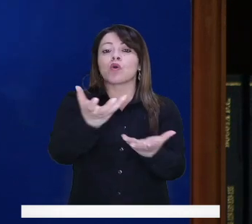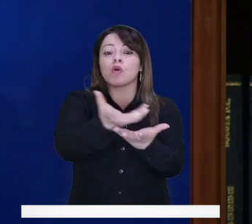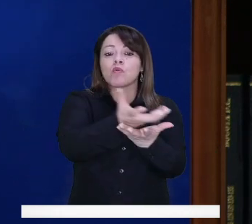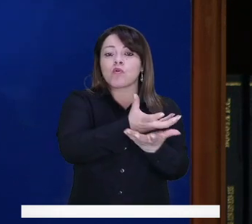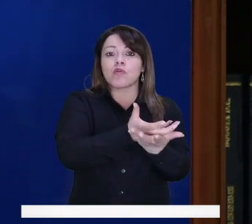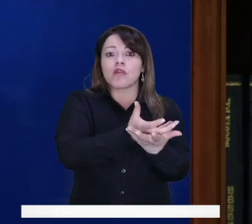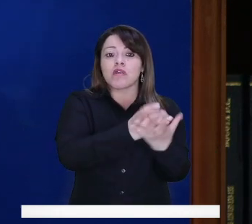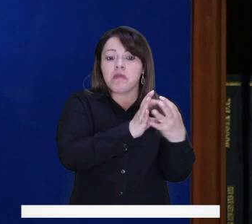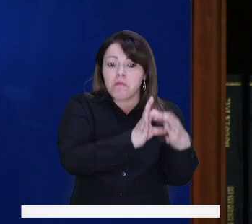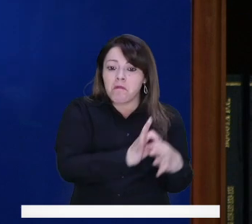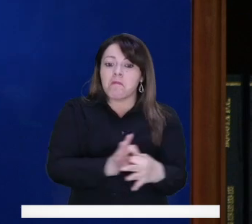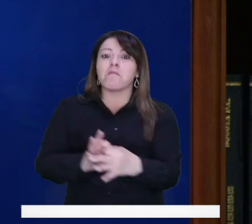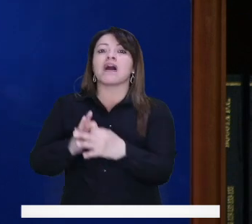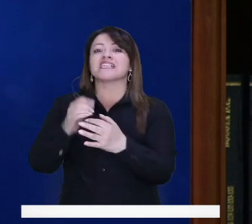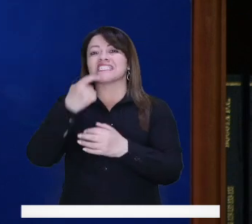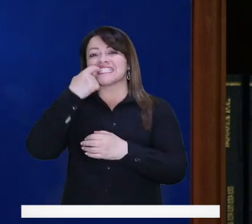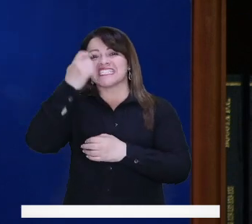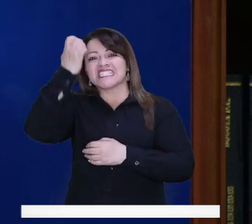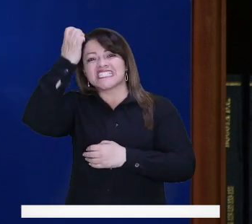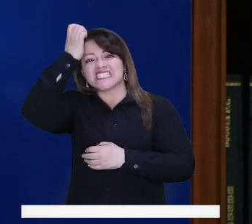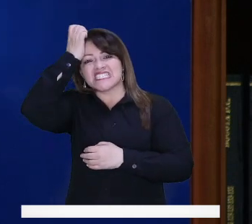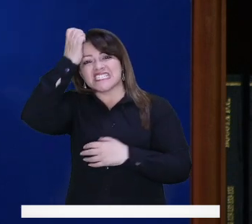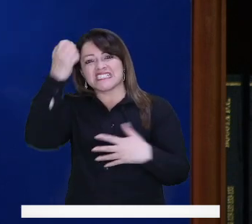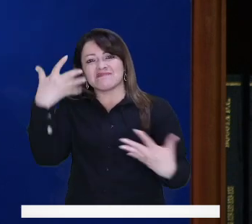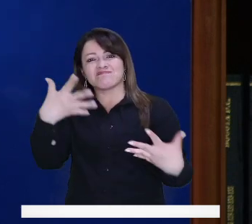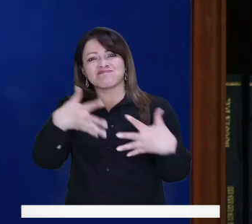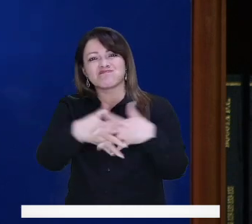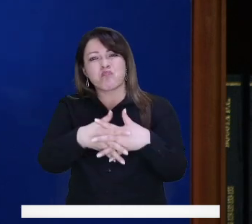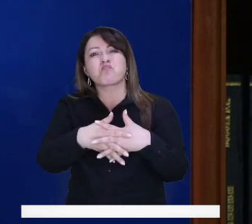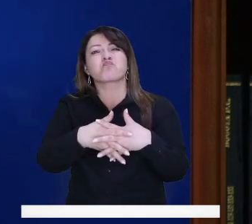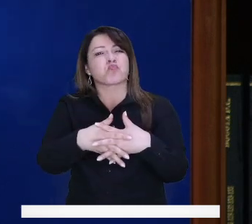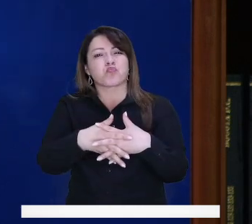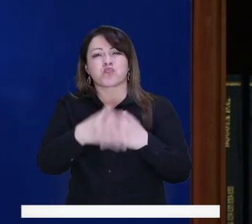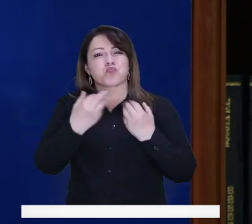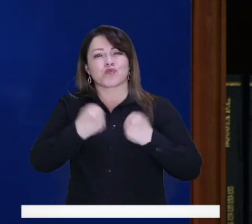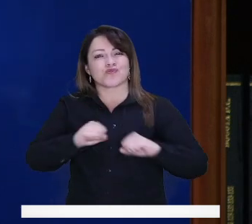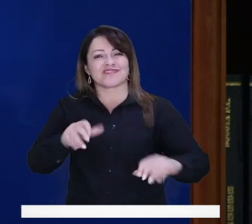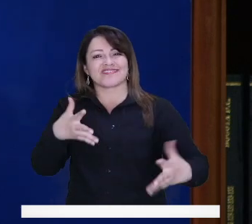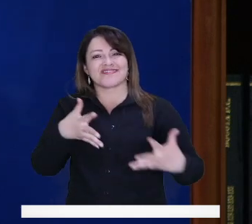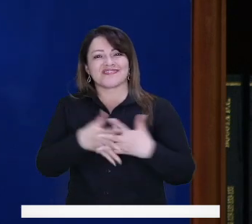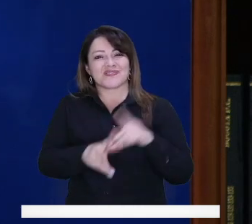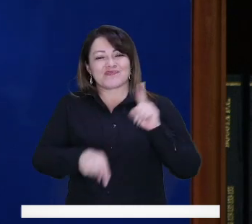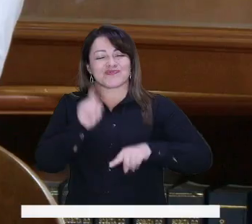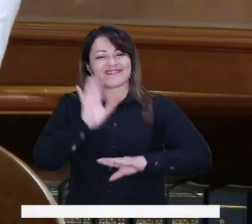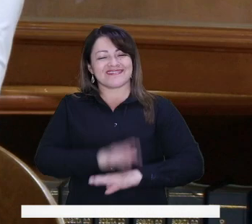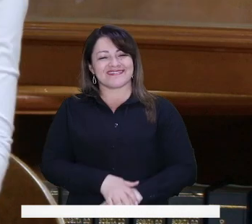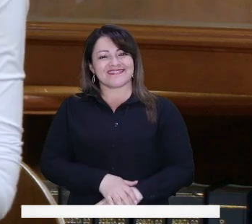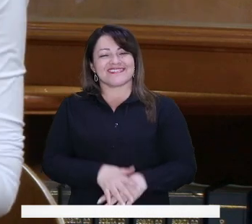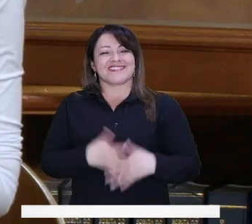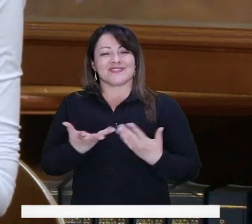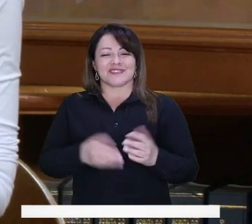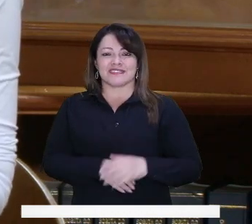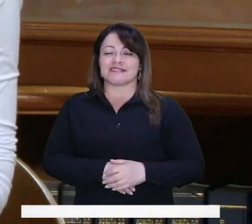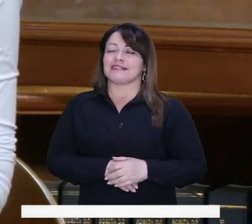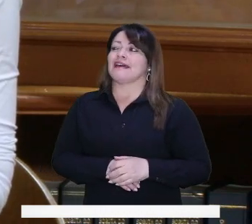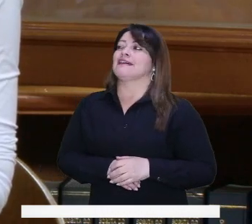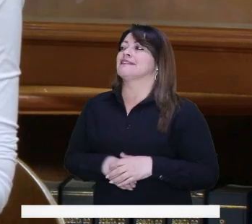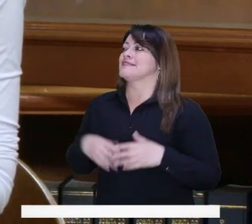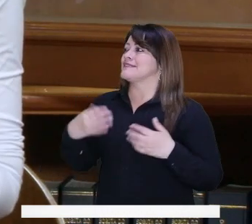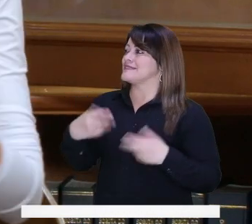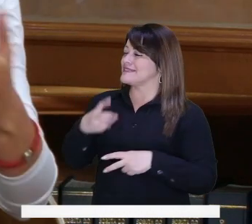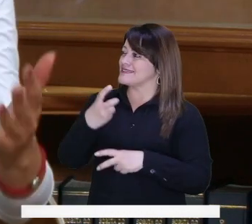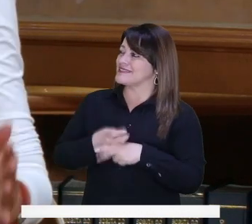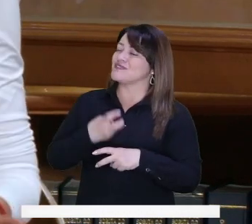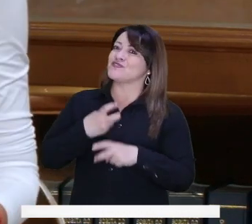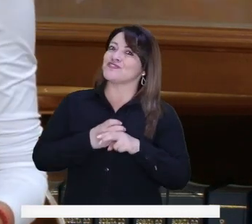humedales incorporando el material duro del cemento, que lo único que hace es matar la vida dentro de los humedales. Obviamente es